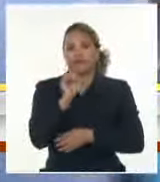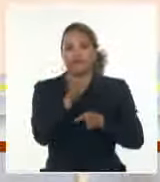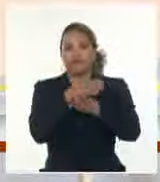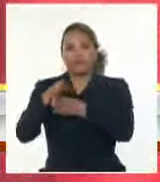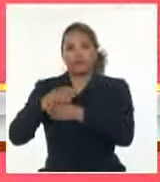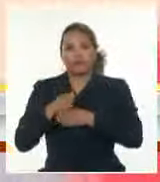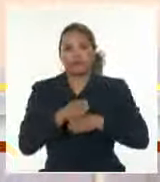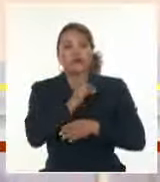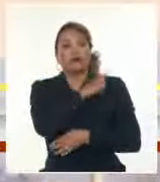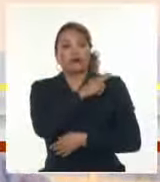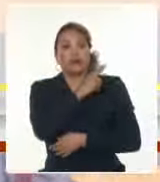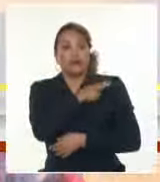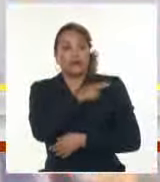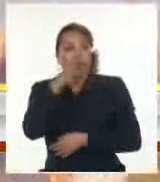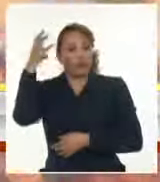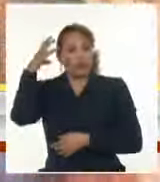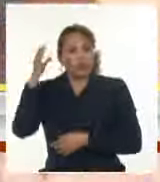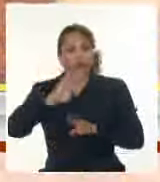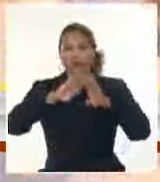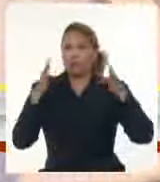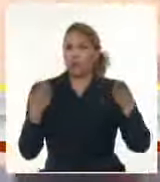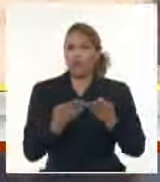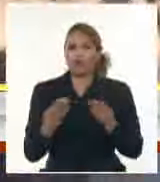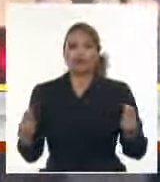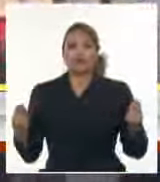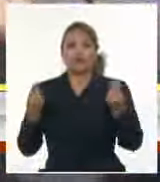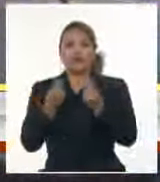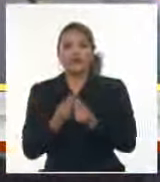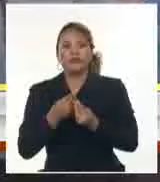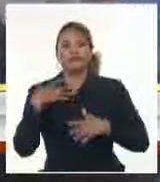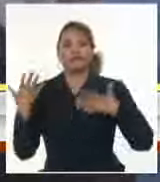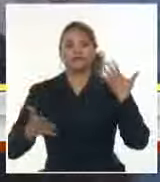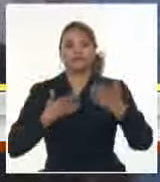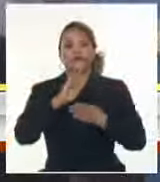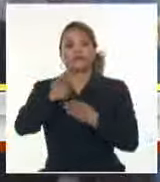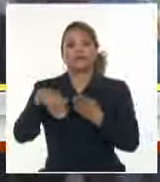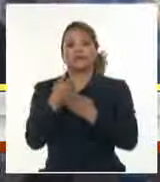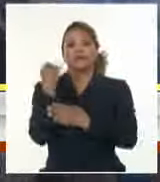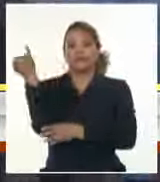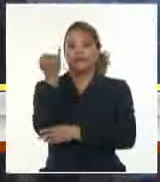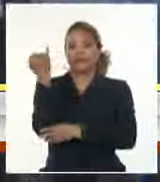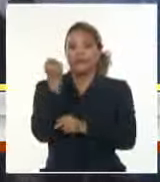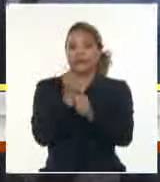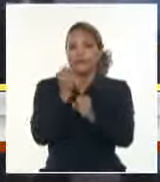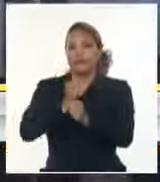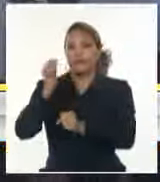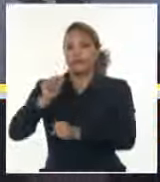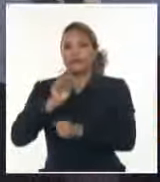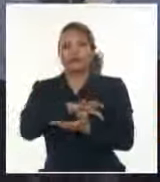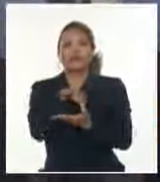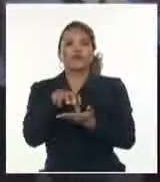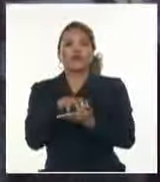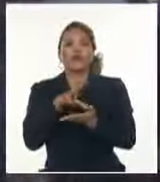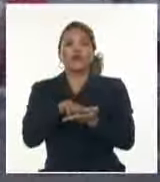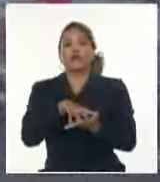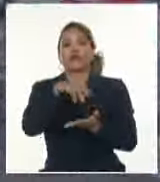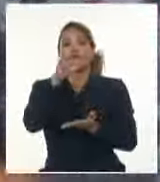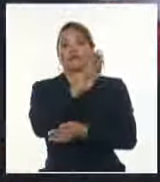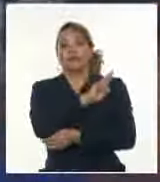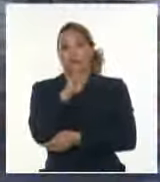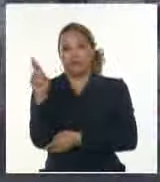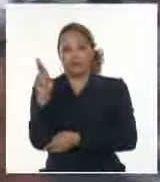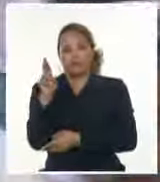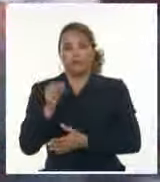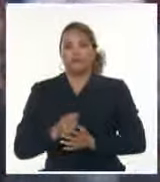autoridades gubernamentales se reunieron para celebrar el Día Internacional de los Trabajadores en la Plaza de la Revolución Comandante